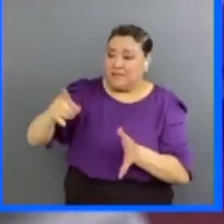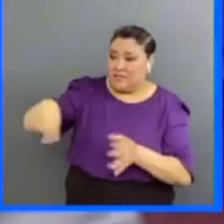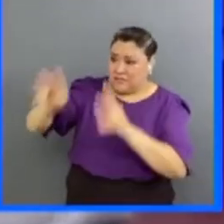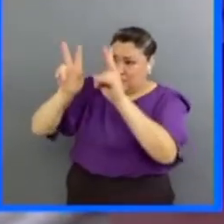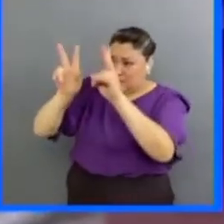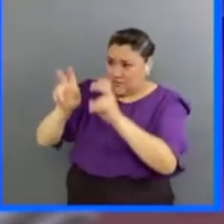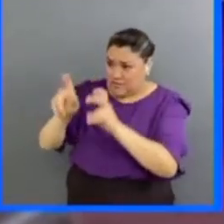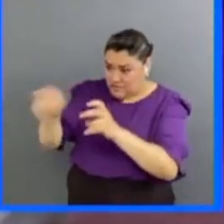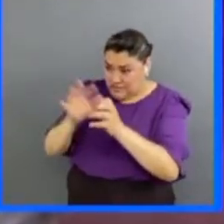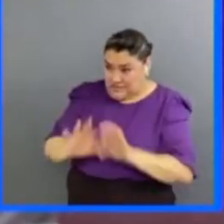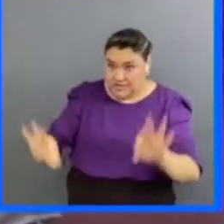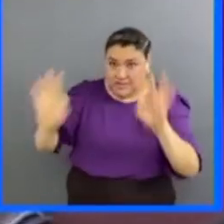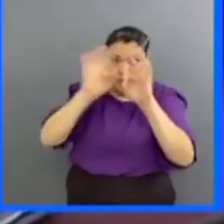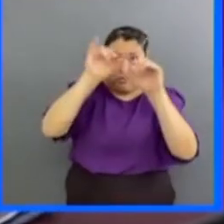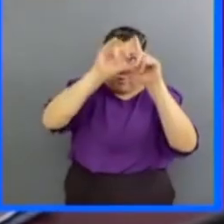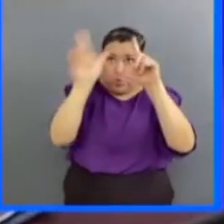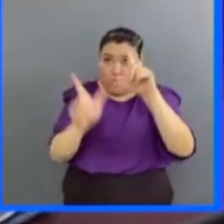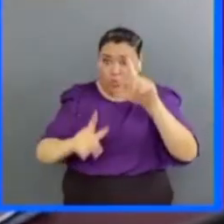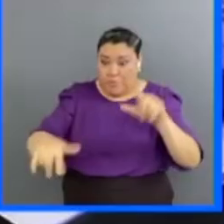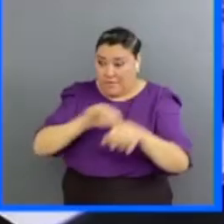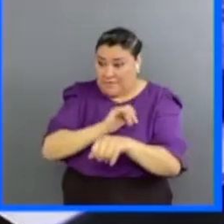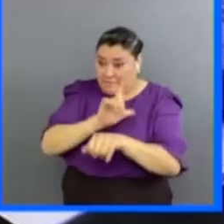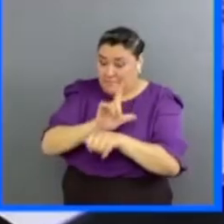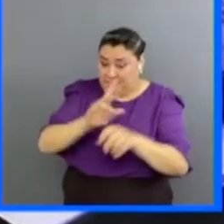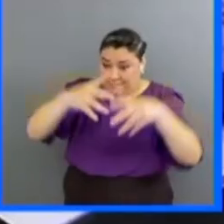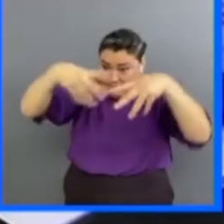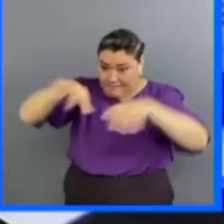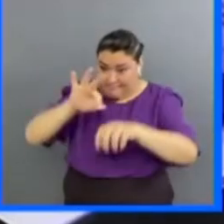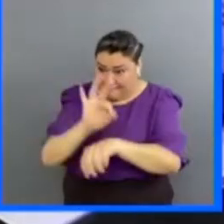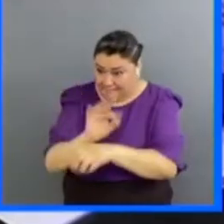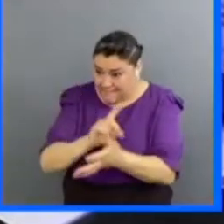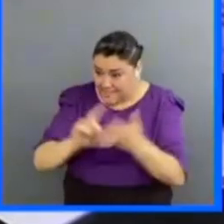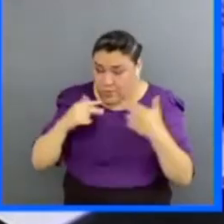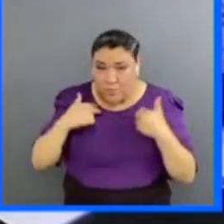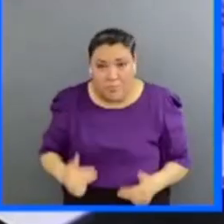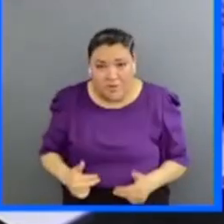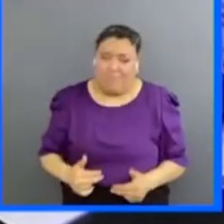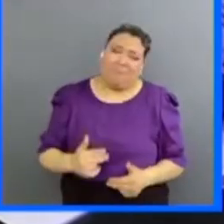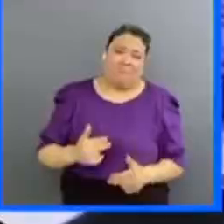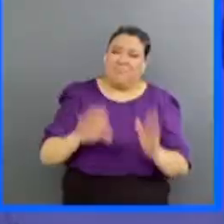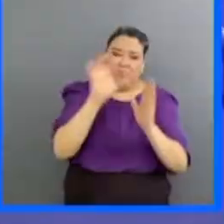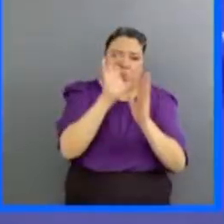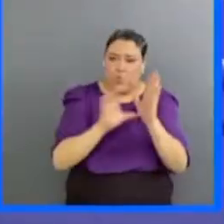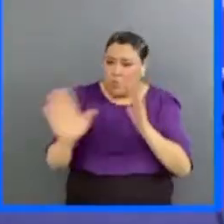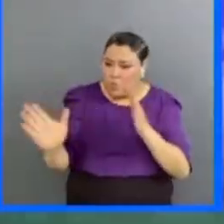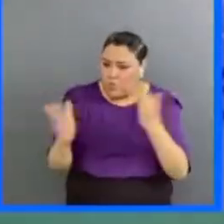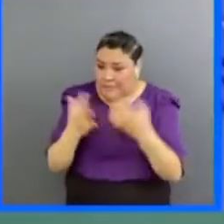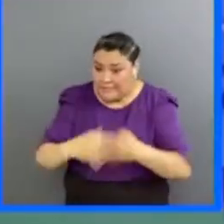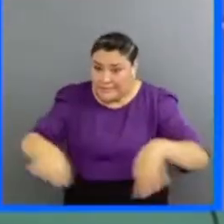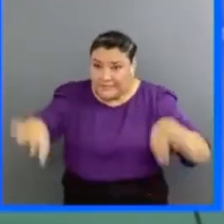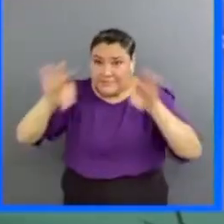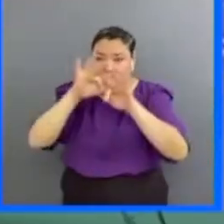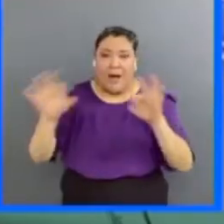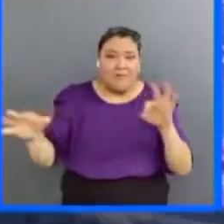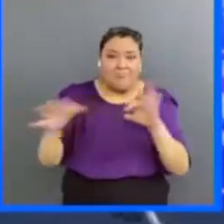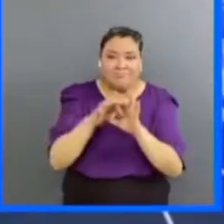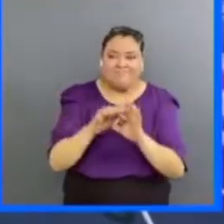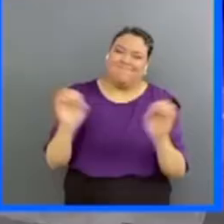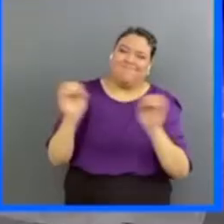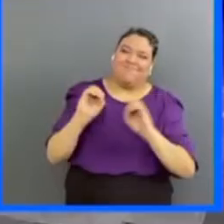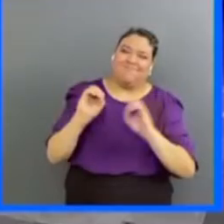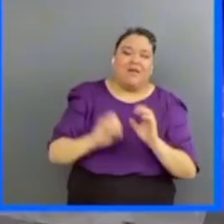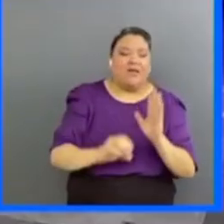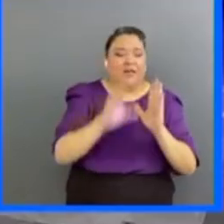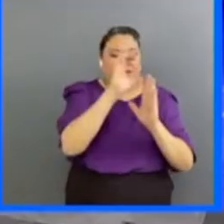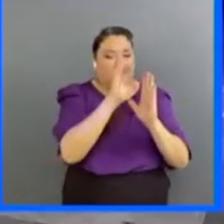un interés excepcional en tema de derechos humanos y constitucionalidad, que son requisitos que establece la propia Constitución y la